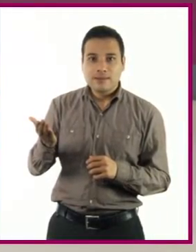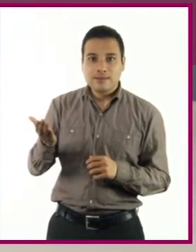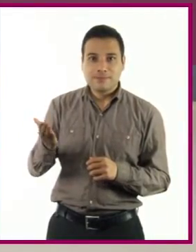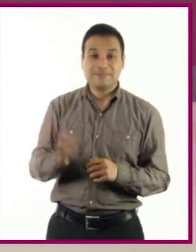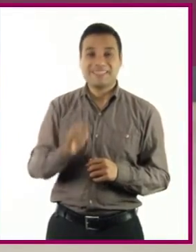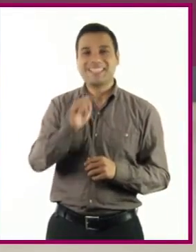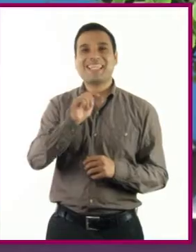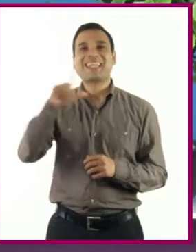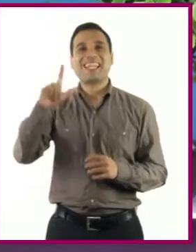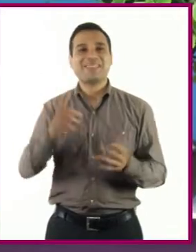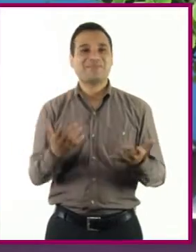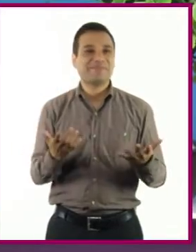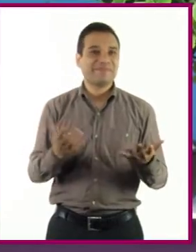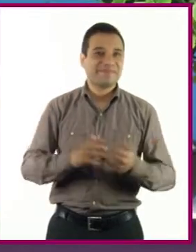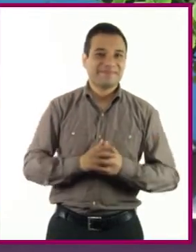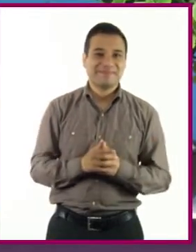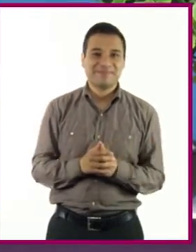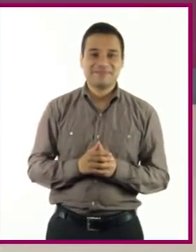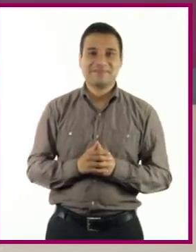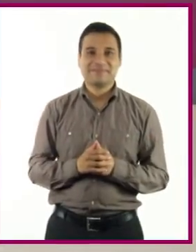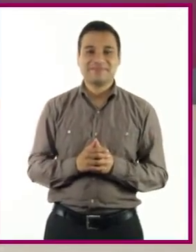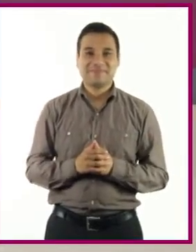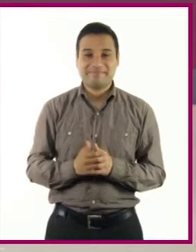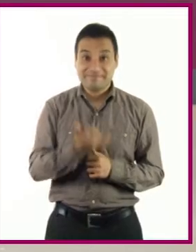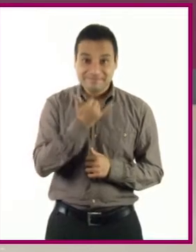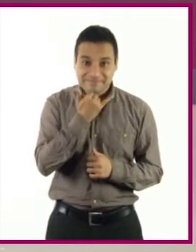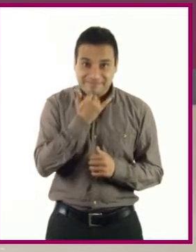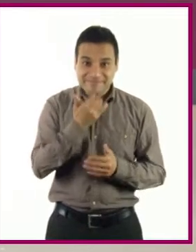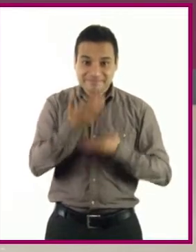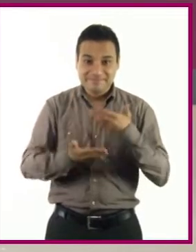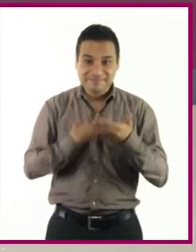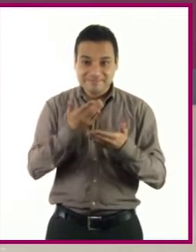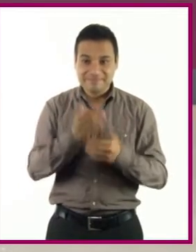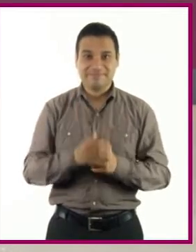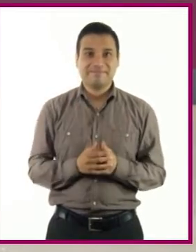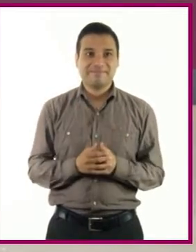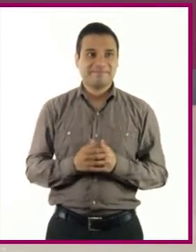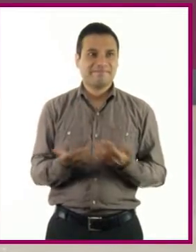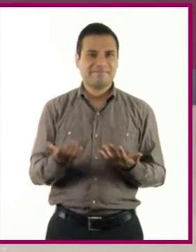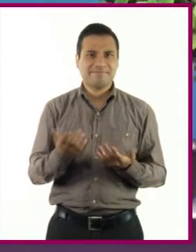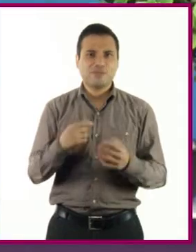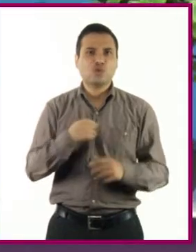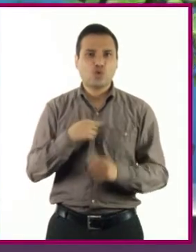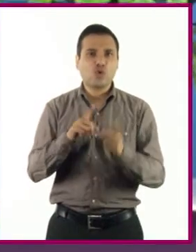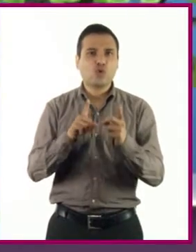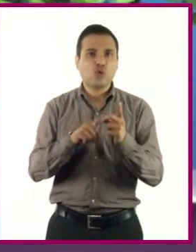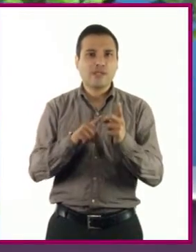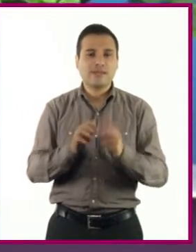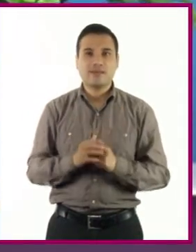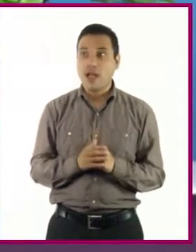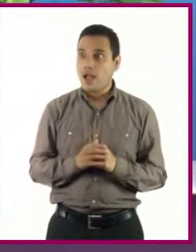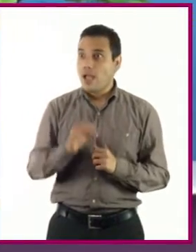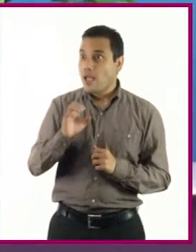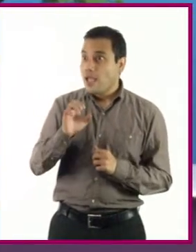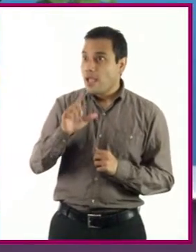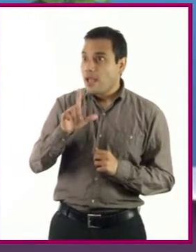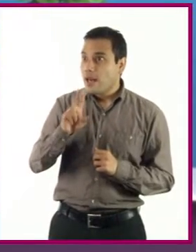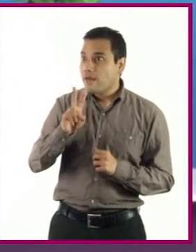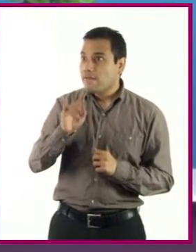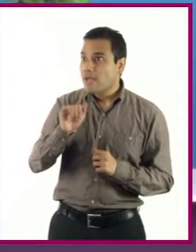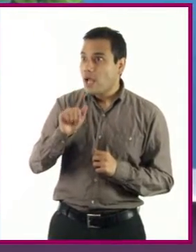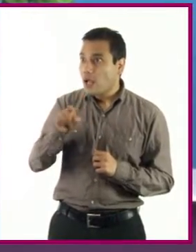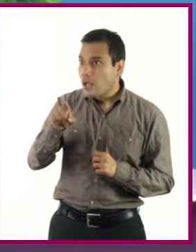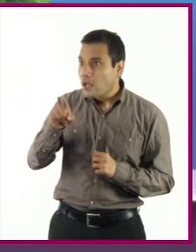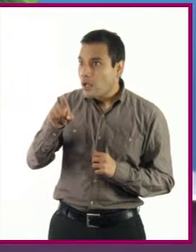¿Qué tal, señoritas? Disculpen ustedes, pero ¿en dónde estoy? ¿Elvia?